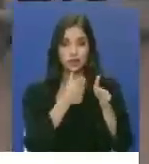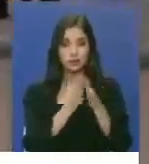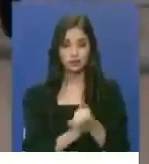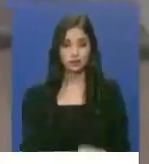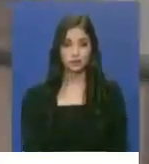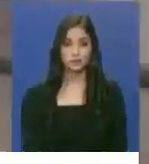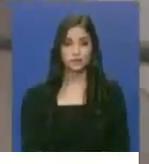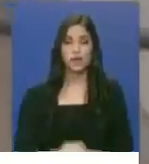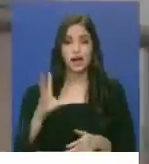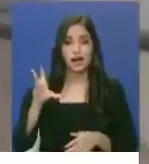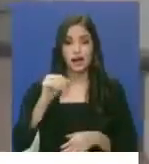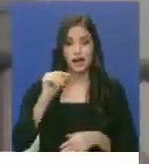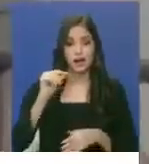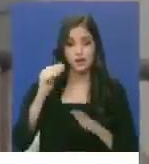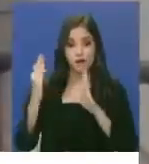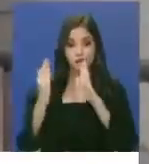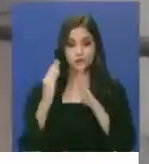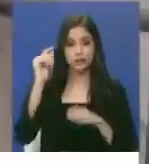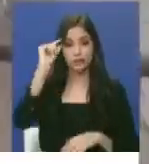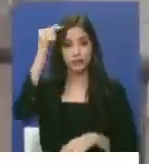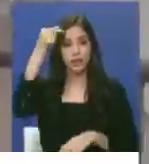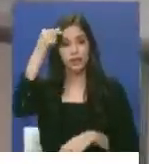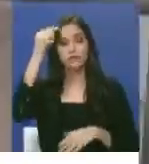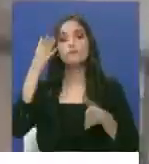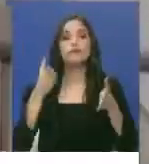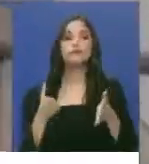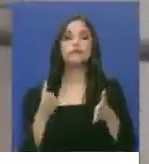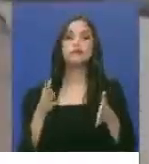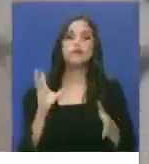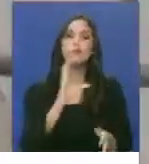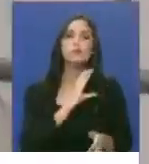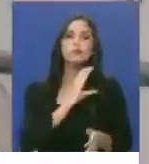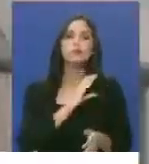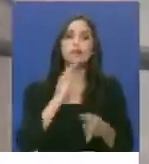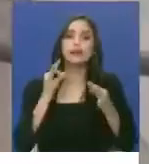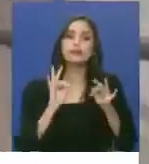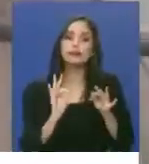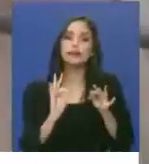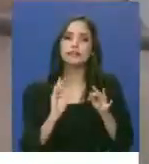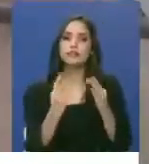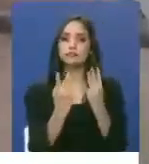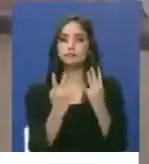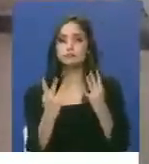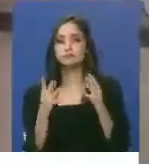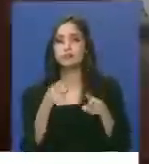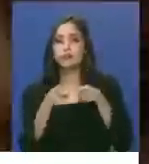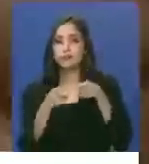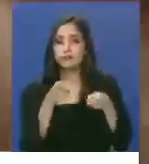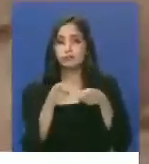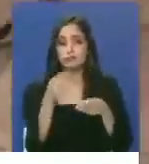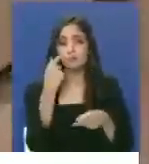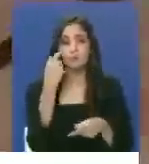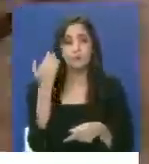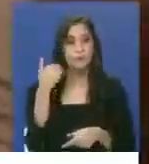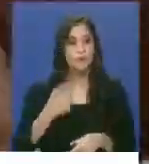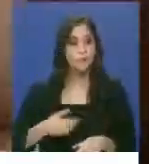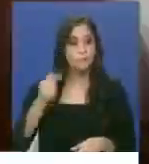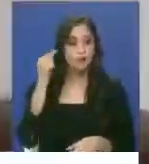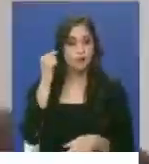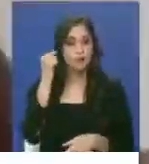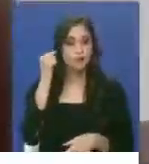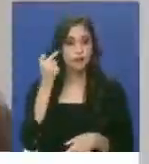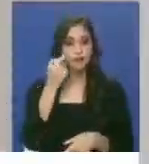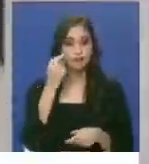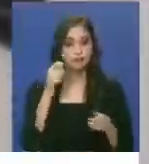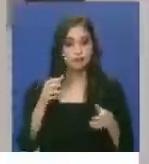la gobernación, los policías tratan de mantener el orden, pero sigue aquí hombres y mujeres zafando todo esto frente a las cámaras